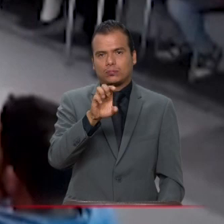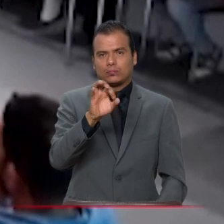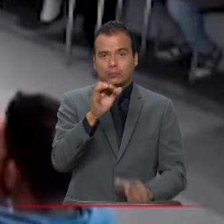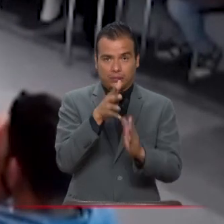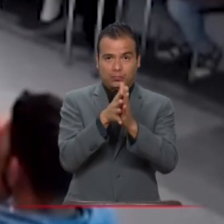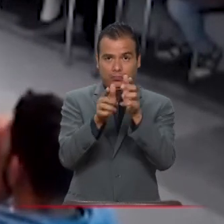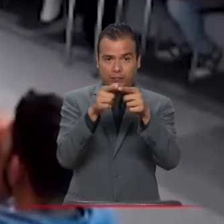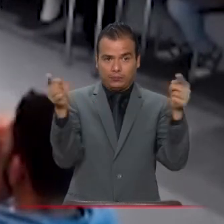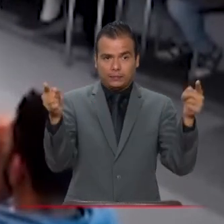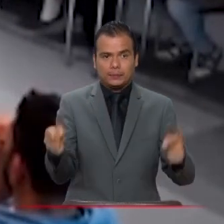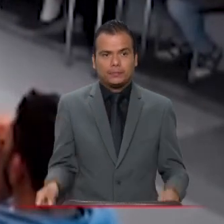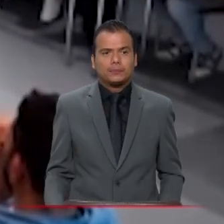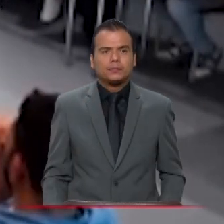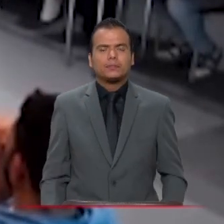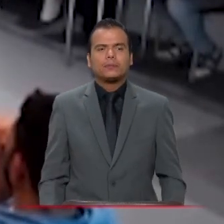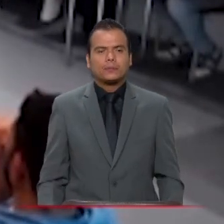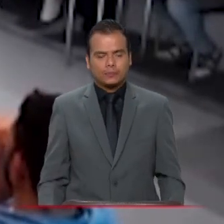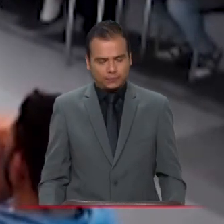respecto.